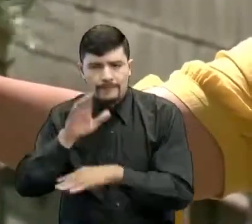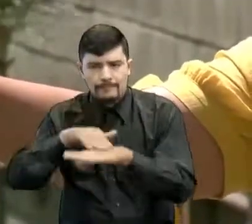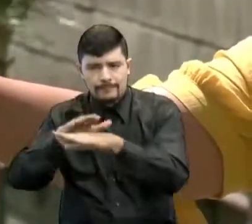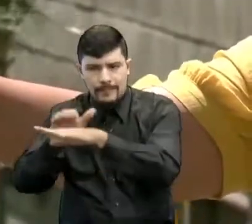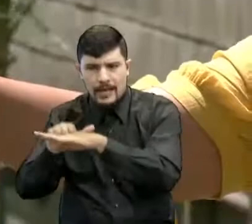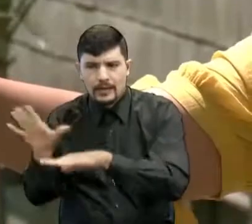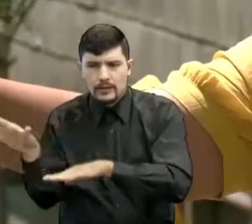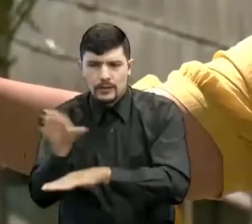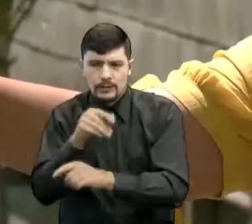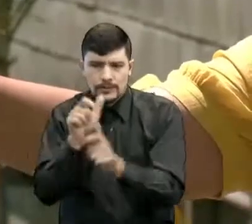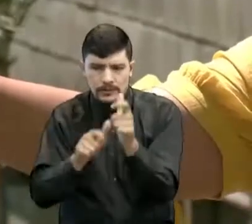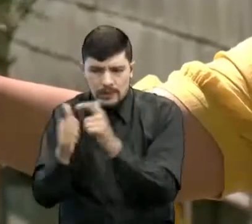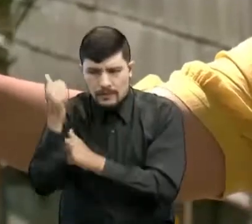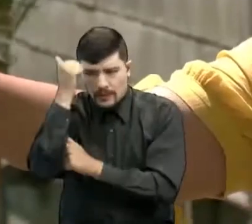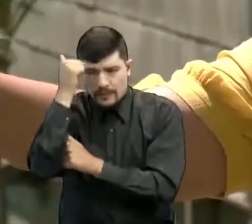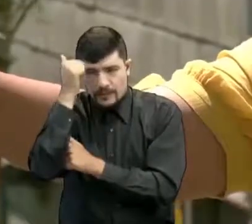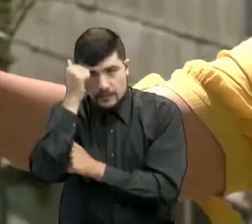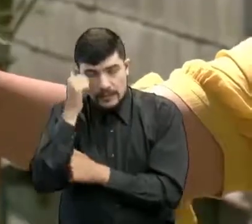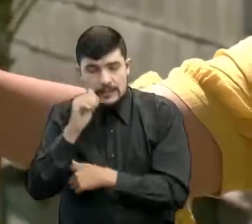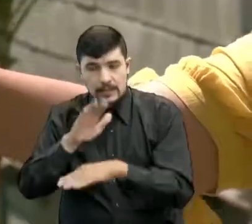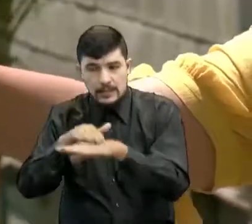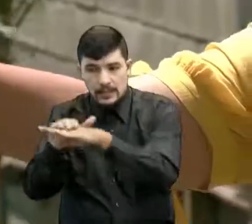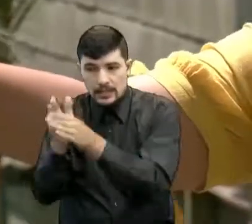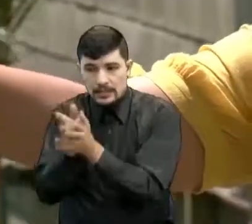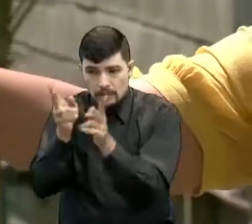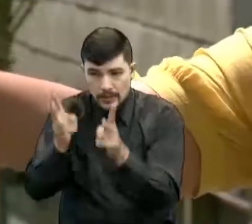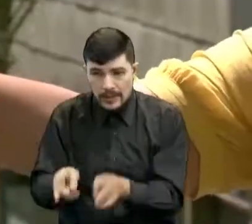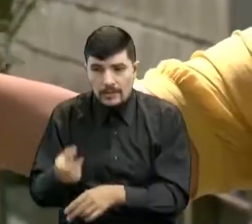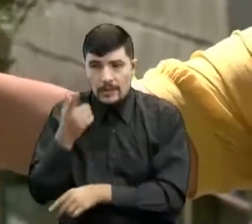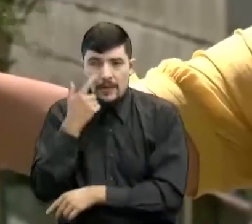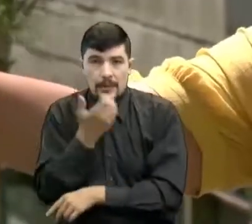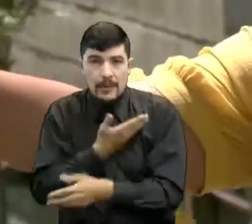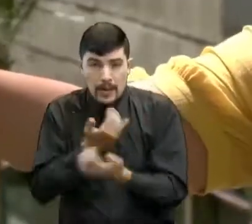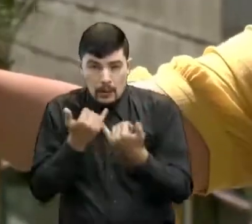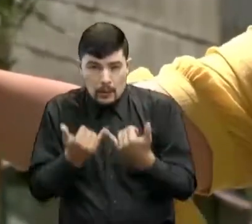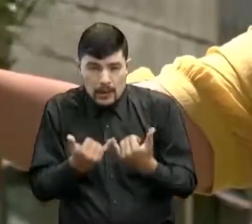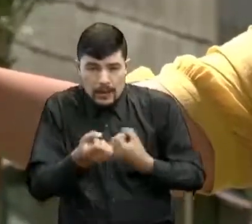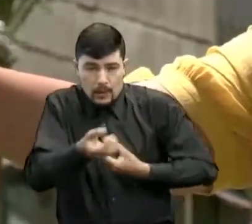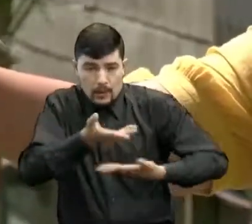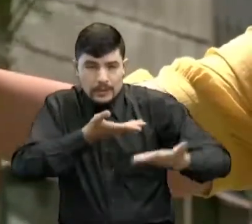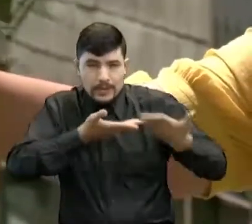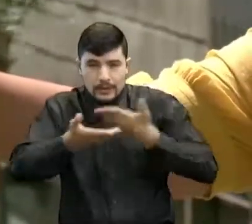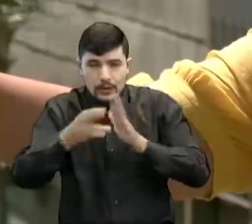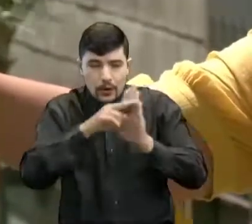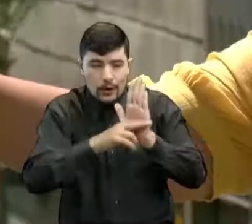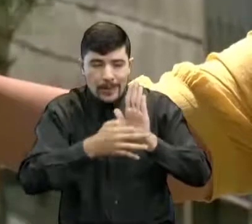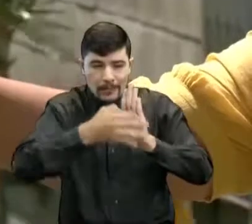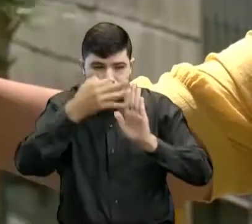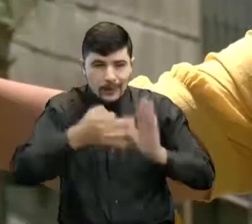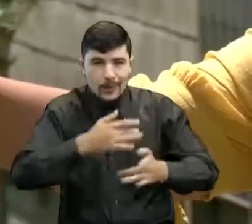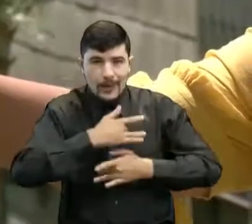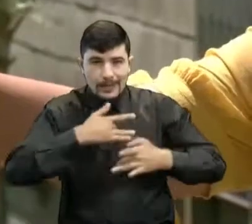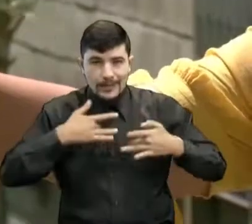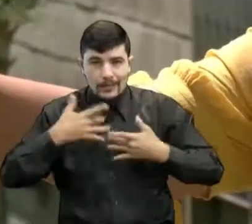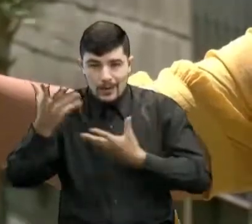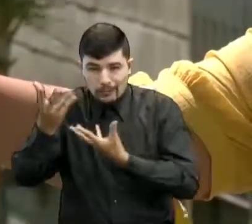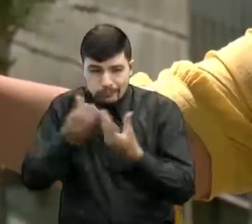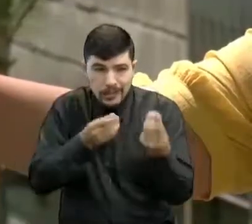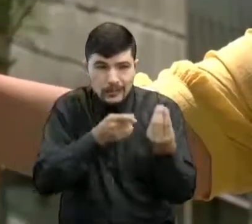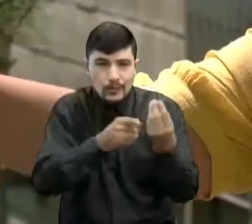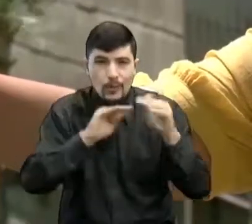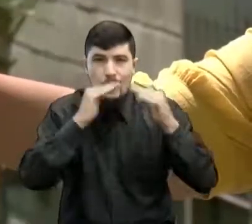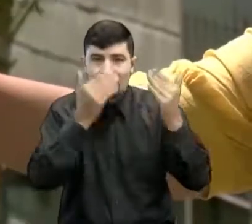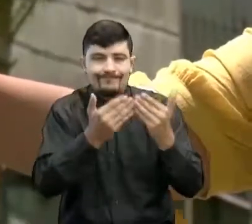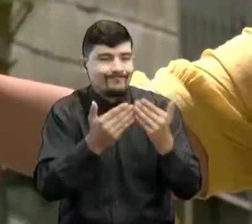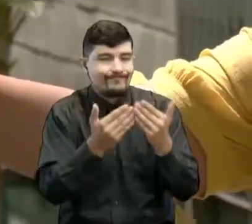los padres de familia, porque no existen las condiciones para el regreso en el método de la alternancia. Cualquier